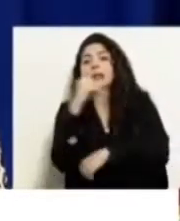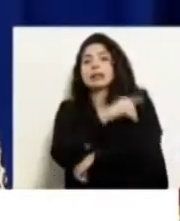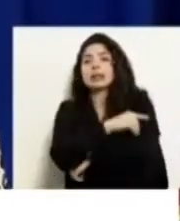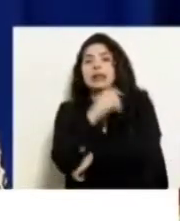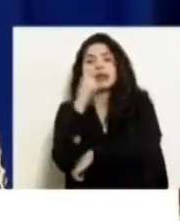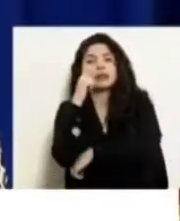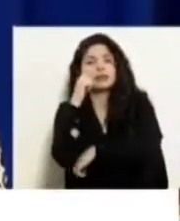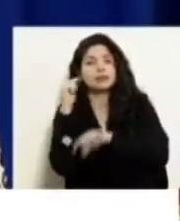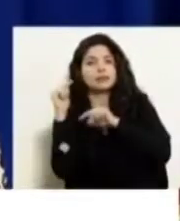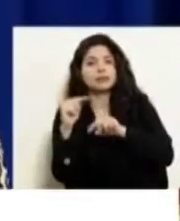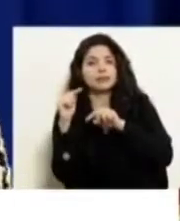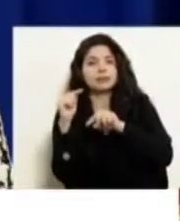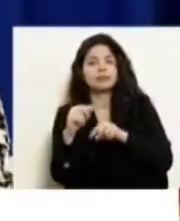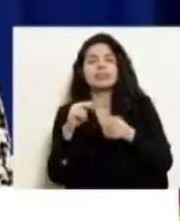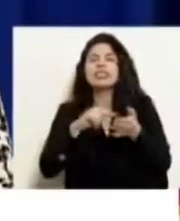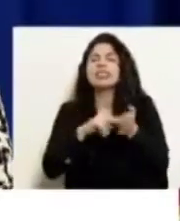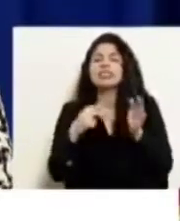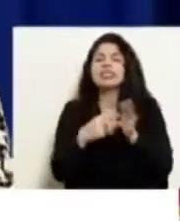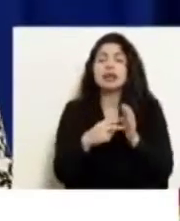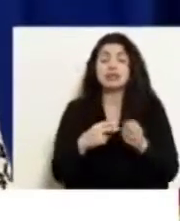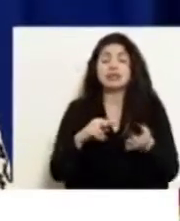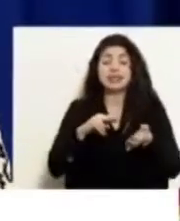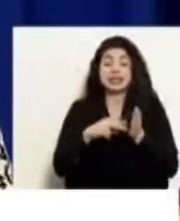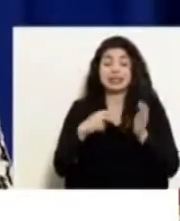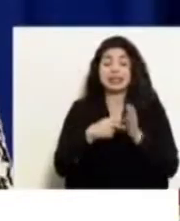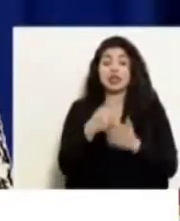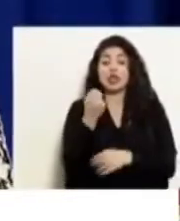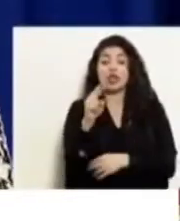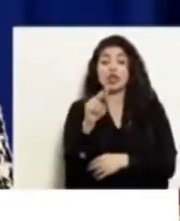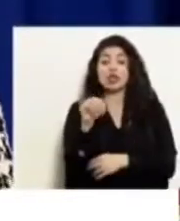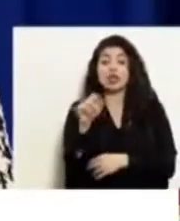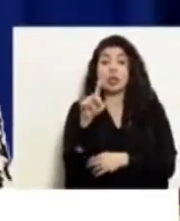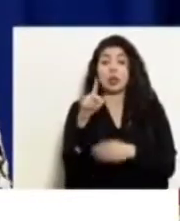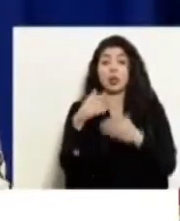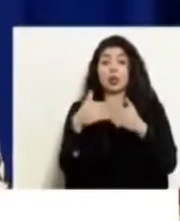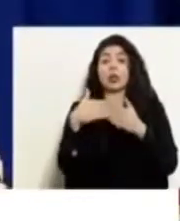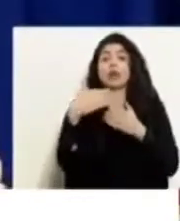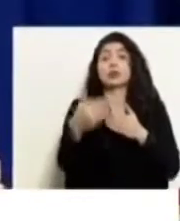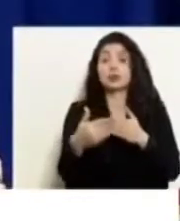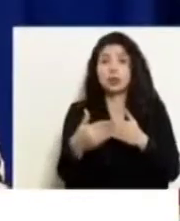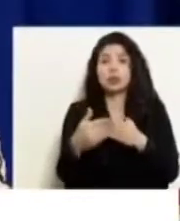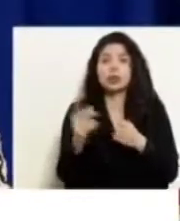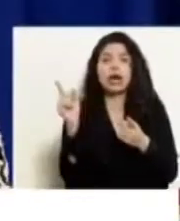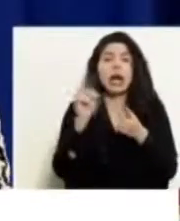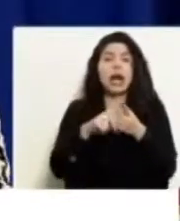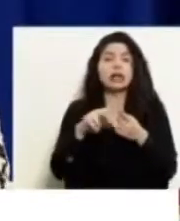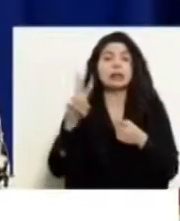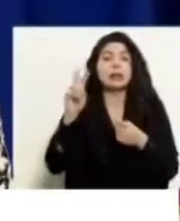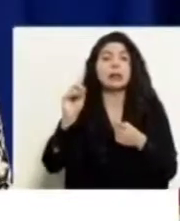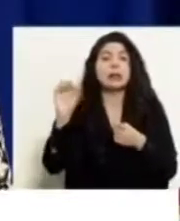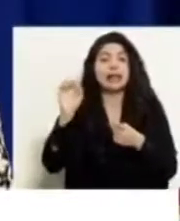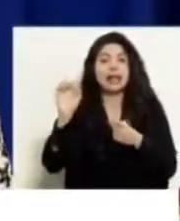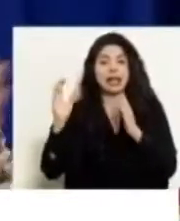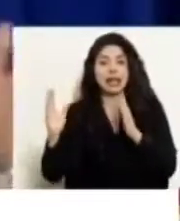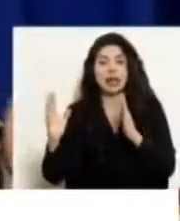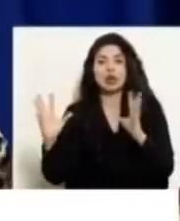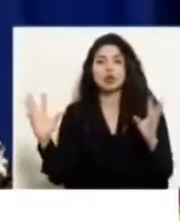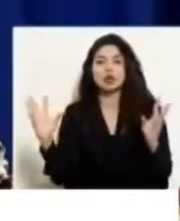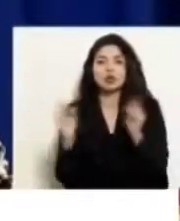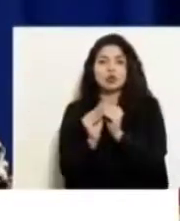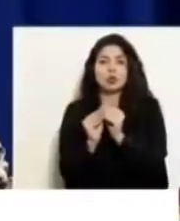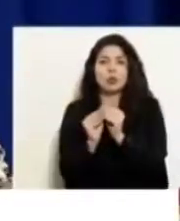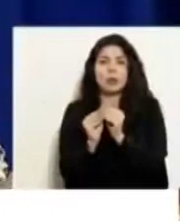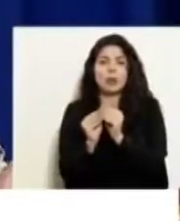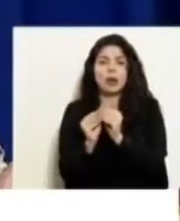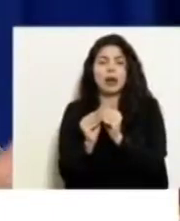centro educativo. ¿Qué significa esto? Significa que después del 12 de julio hasta el 20 de enero, sumaríamos con